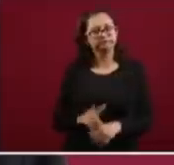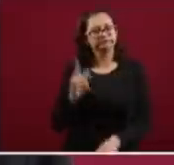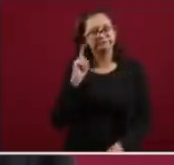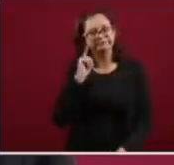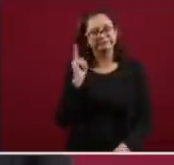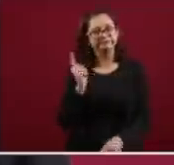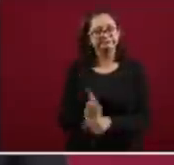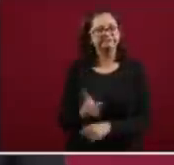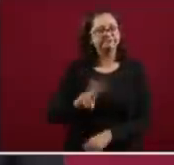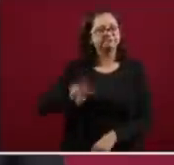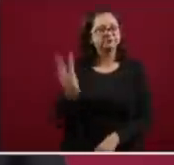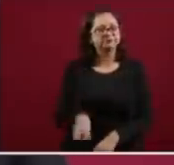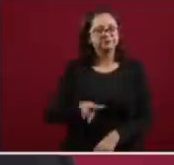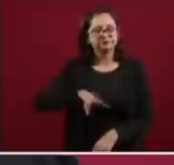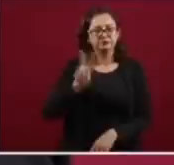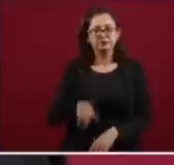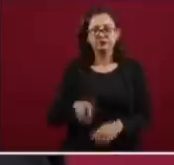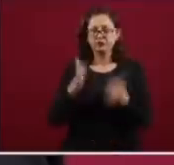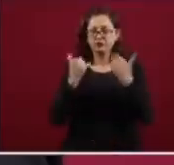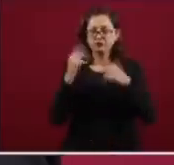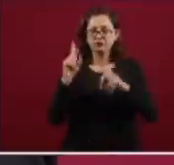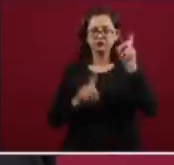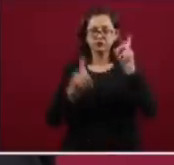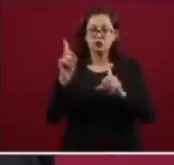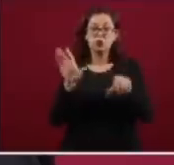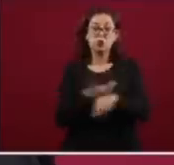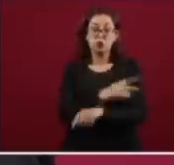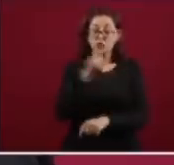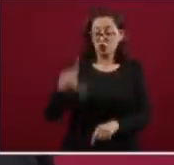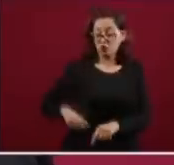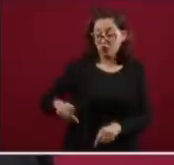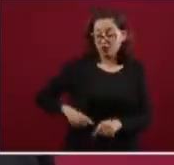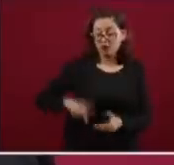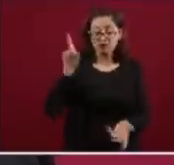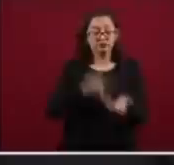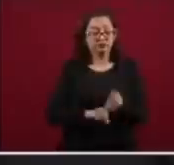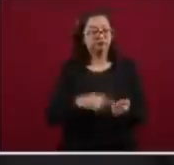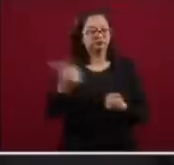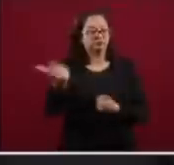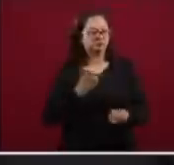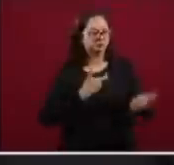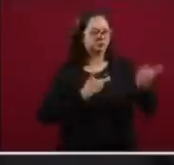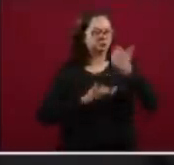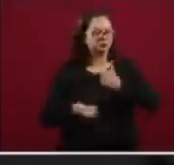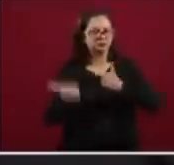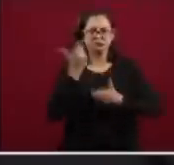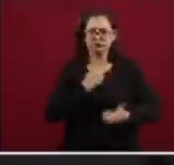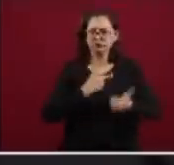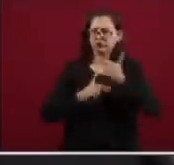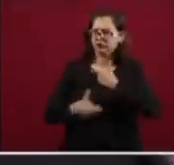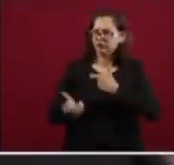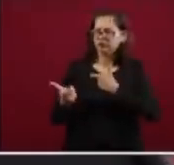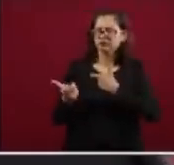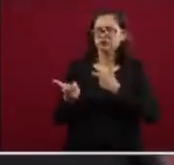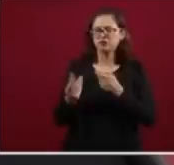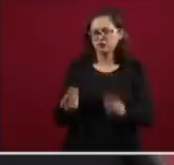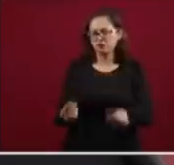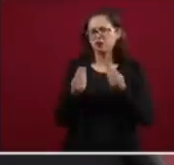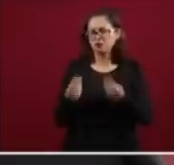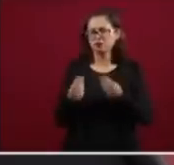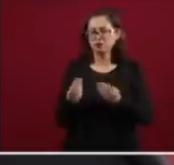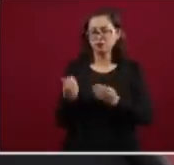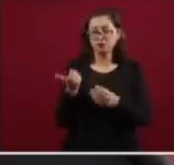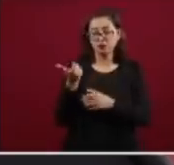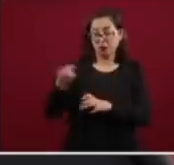porque por mucho que gane un funcionario no alcanza para ahorrar